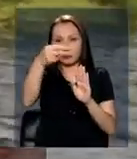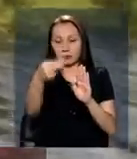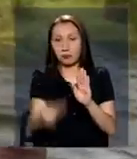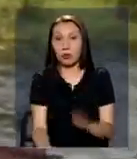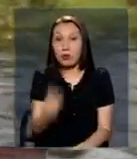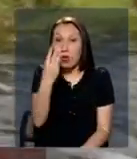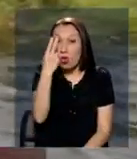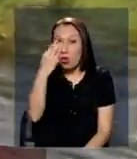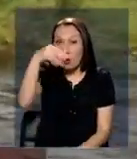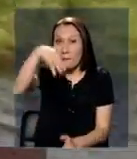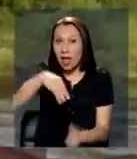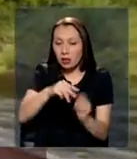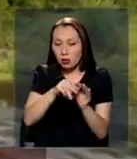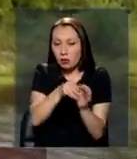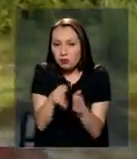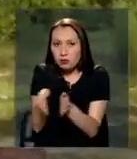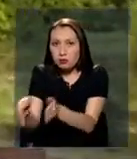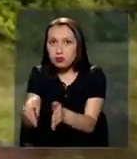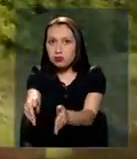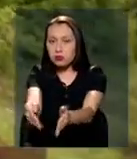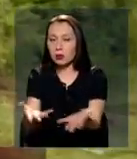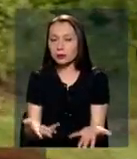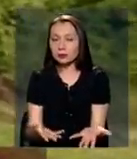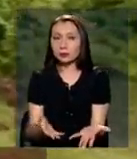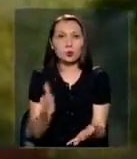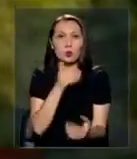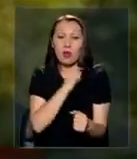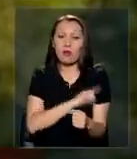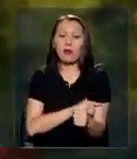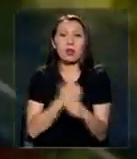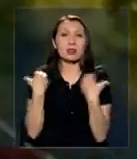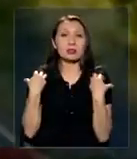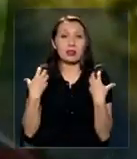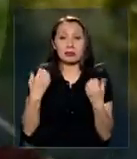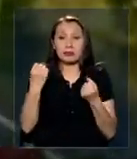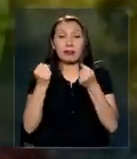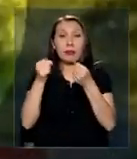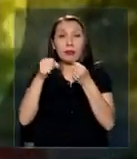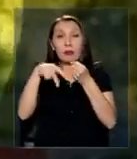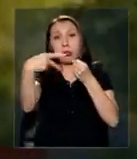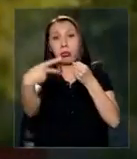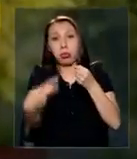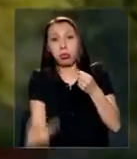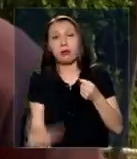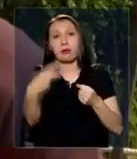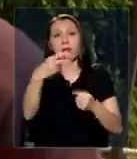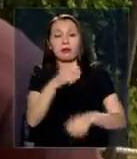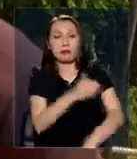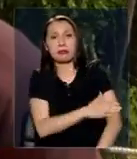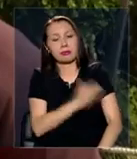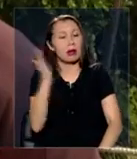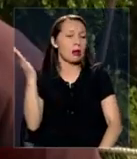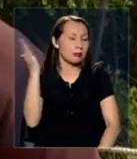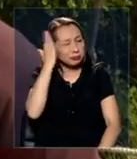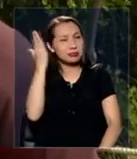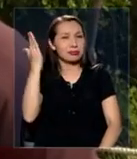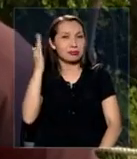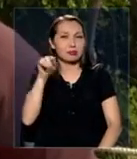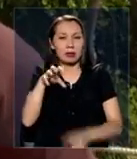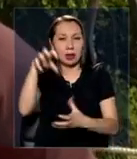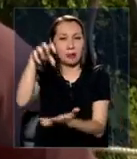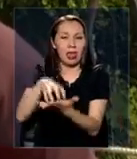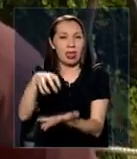2 metros a la orilla del río. Y no tuvo fuerza en su bracito y cayó abajo, rebotó en su bracito y su cabecita rebotó en